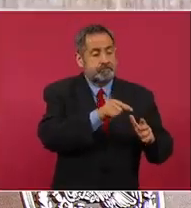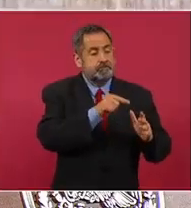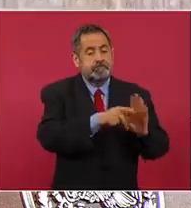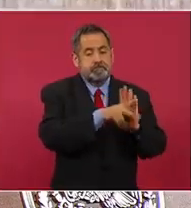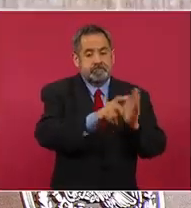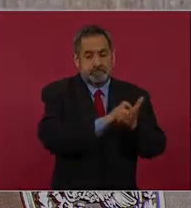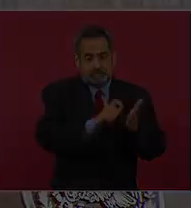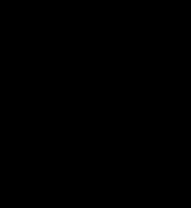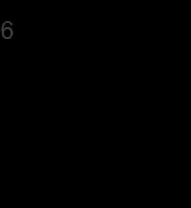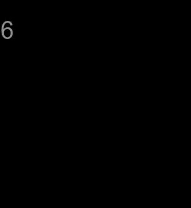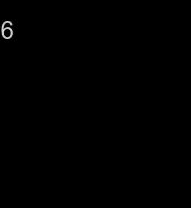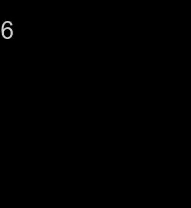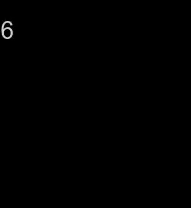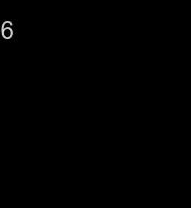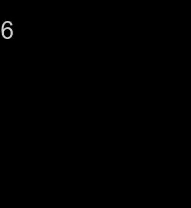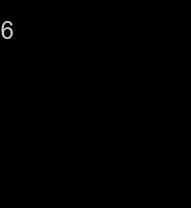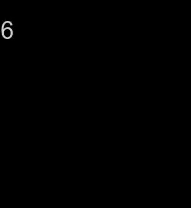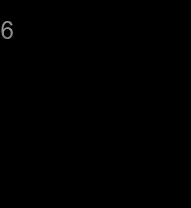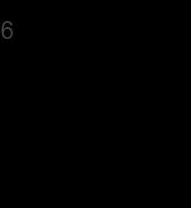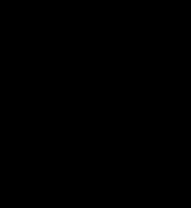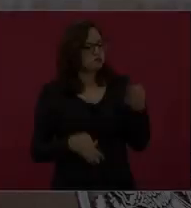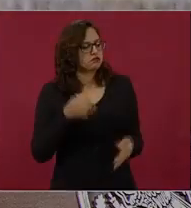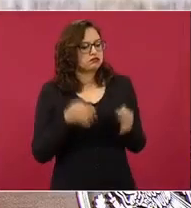un periódico, la verdad,